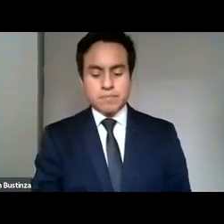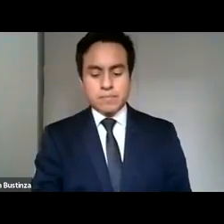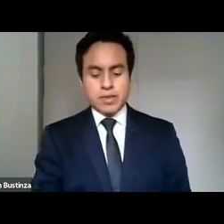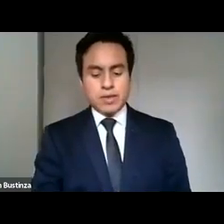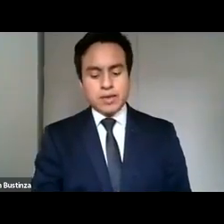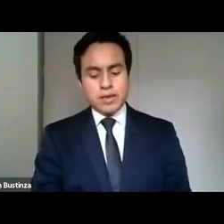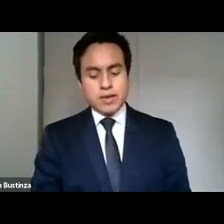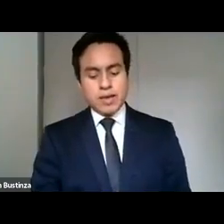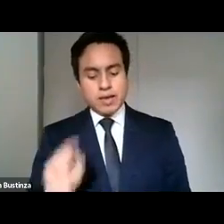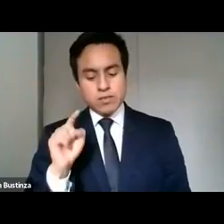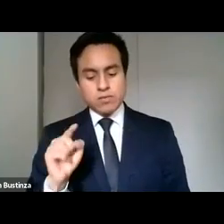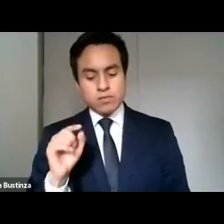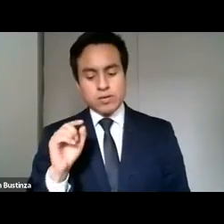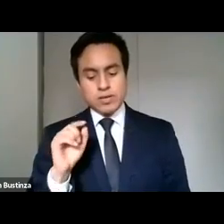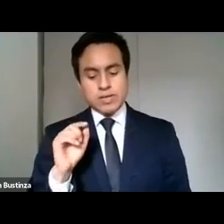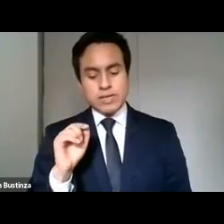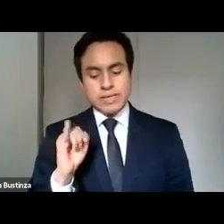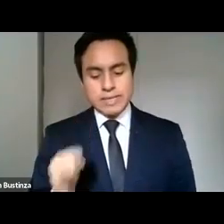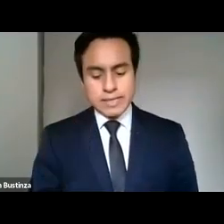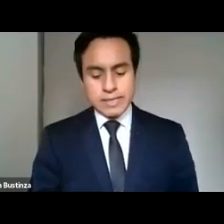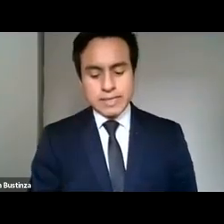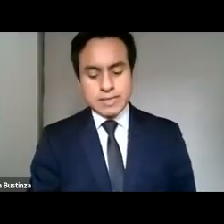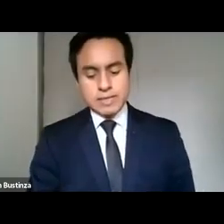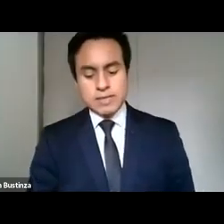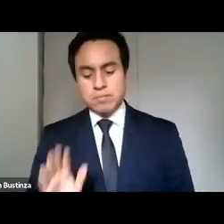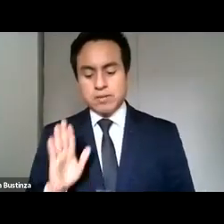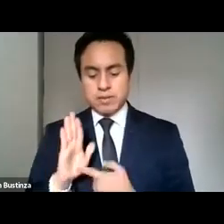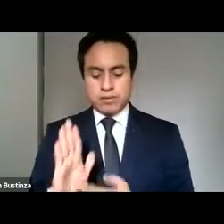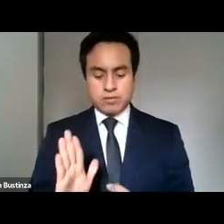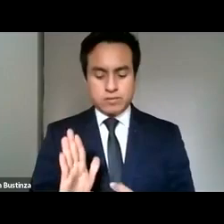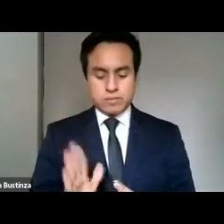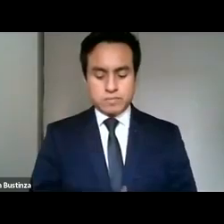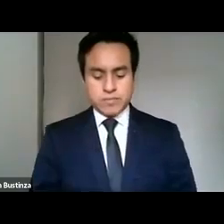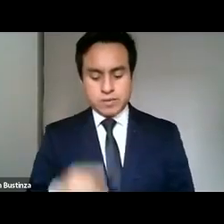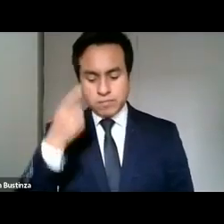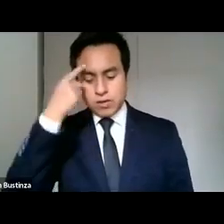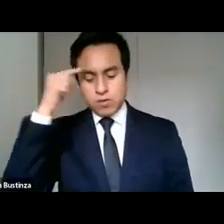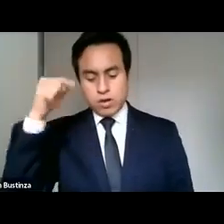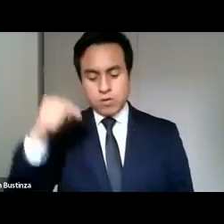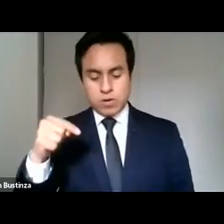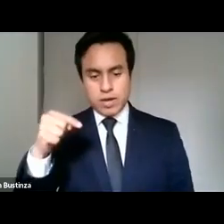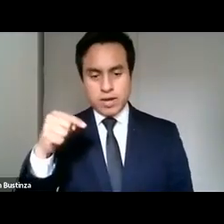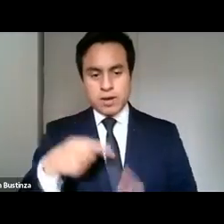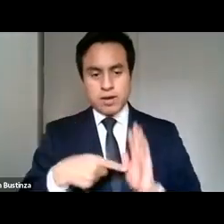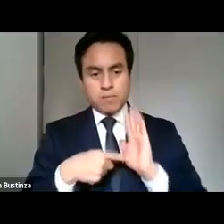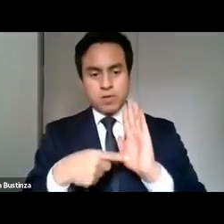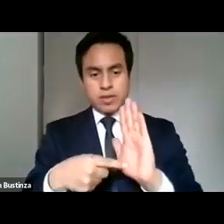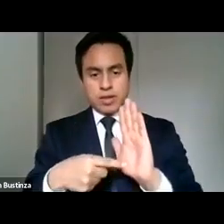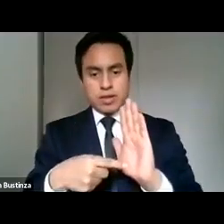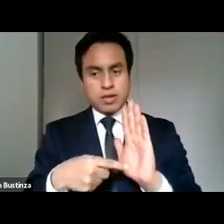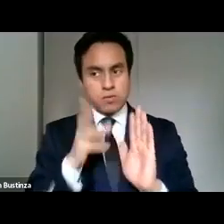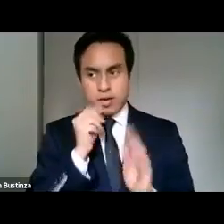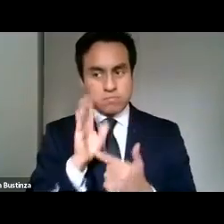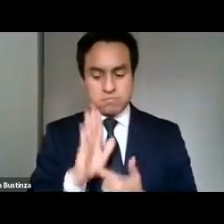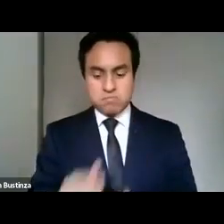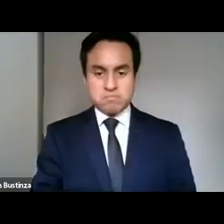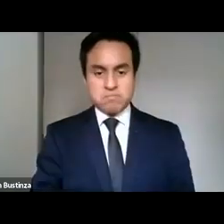figuras sí estaban en mi presentación, pero ahora al proyectarlas no están